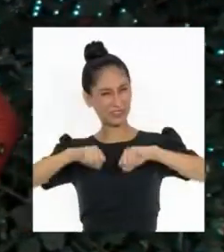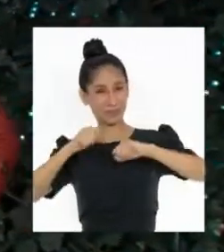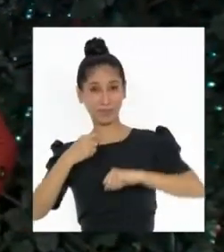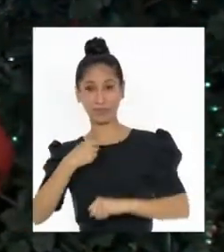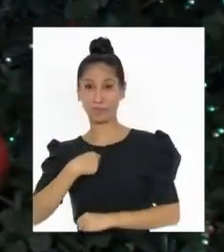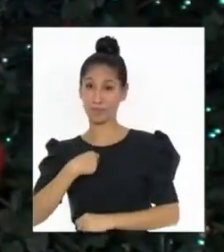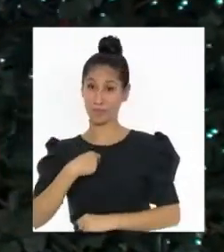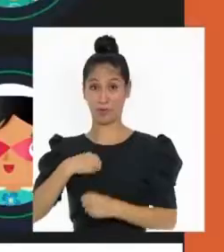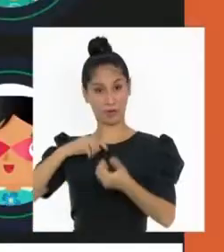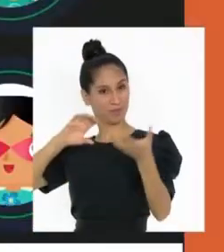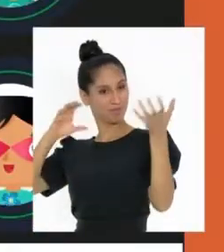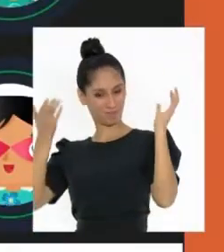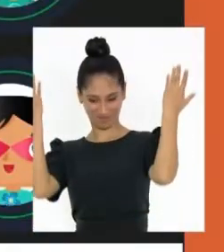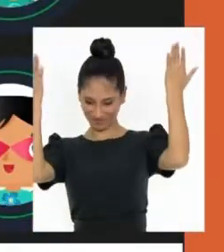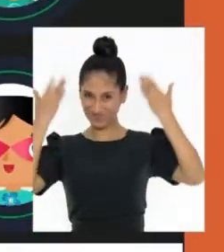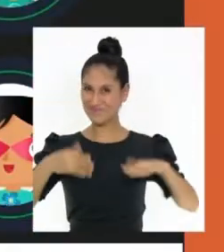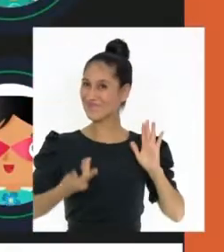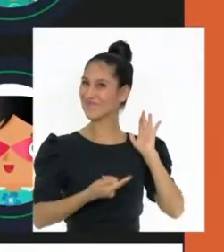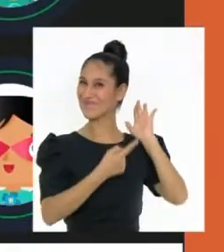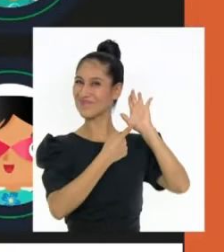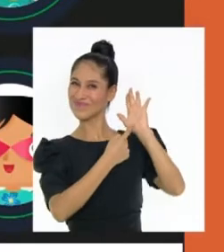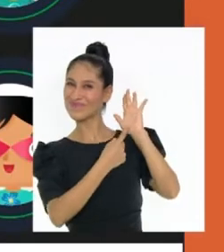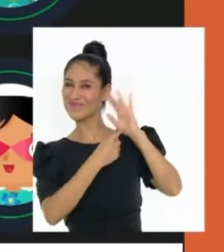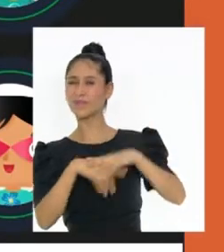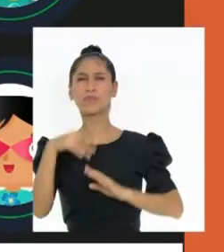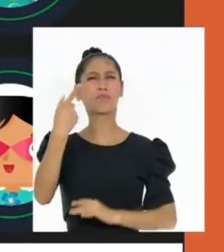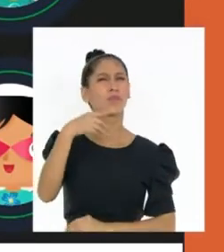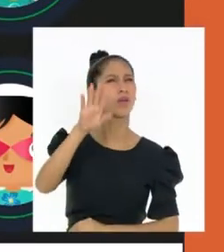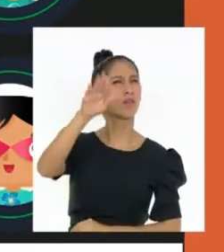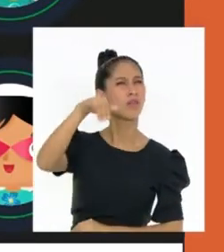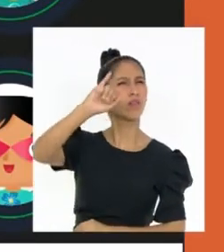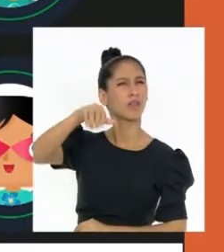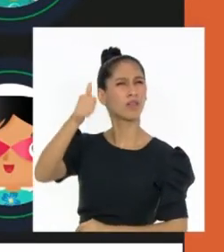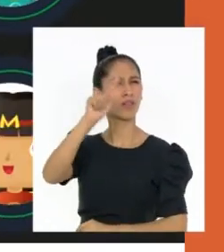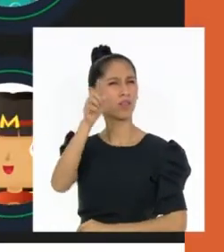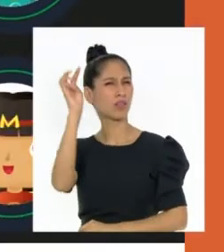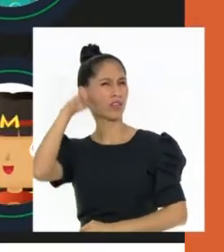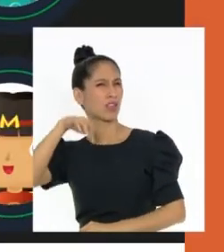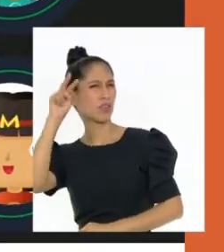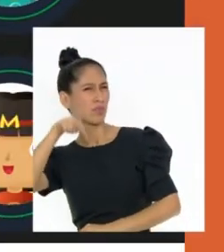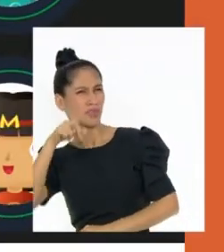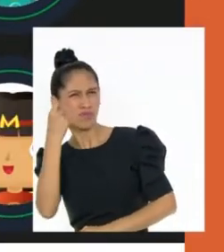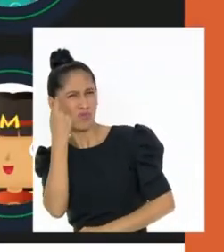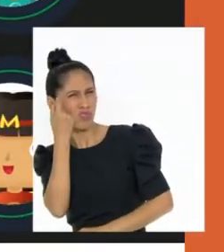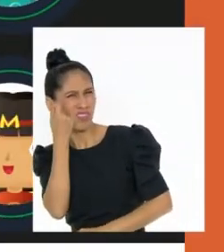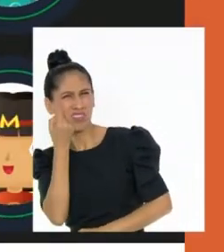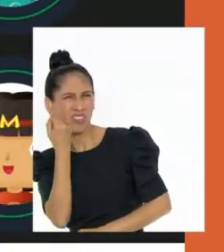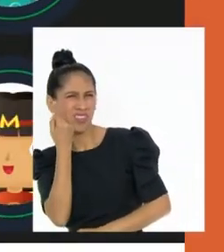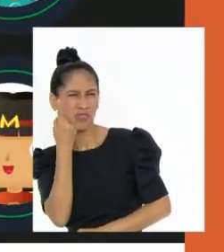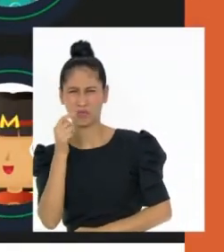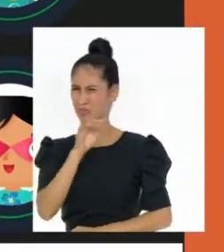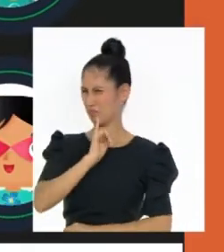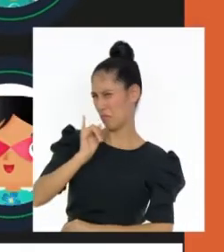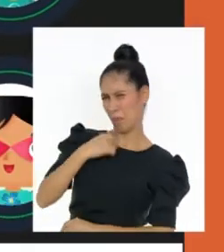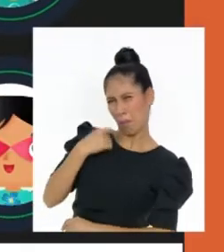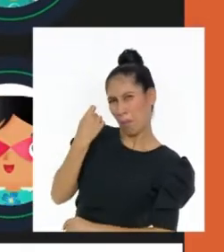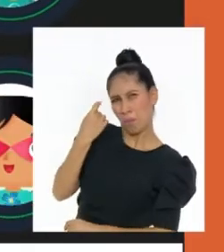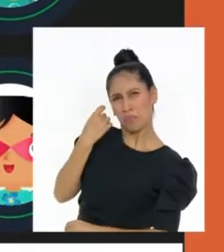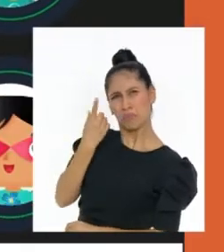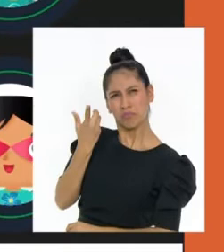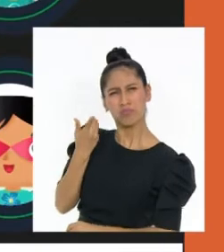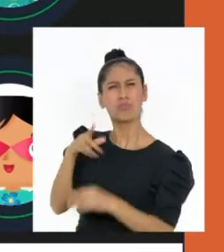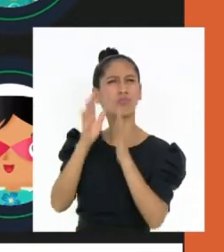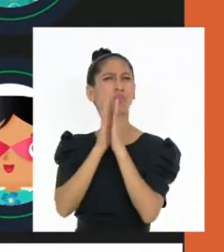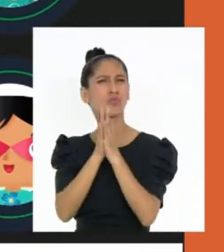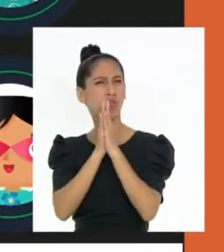en la presentadora del juego. Pero Yasmín, no comprendo bien las reglas. Nosotros tampoco. Por